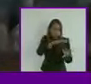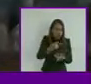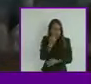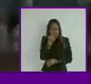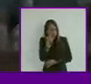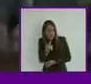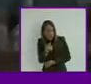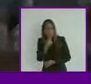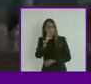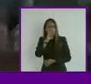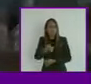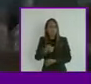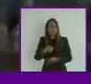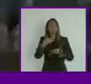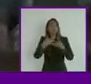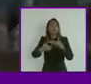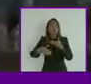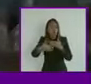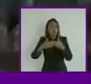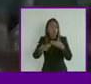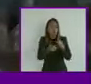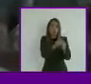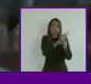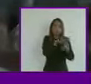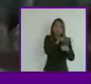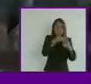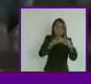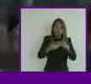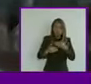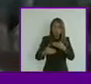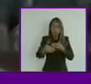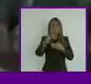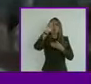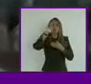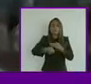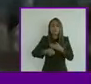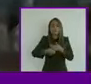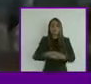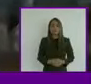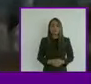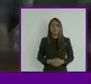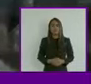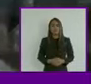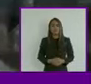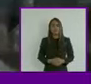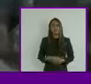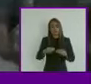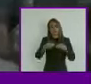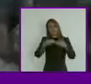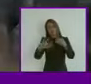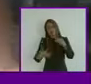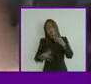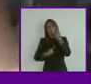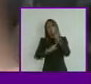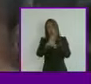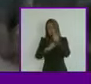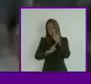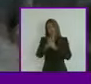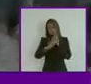y posteriormente a la pandemia ha sido un detonante para otros problemas, tanto sociales